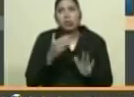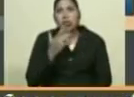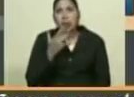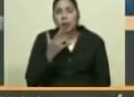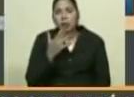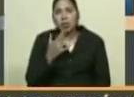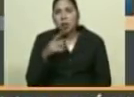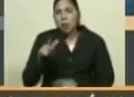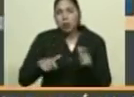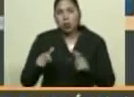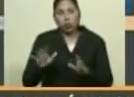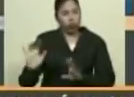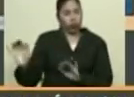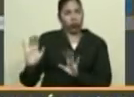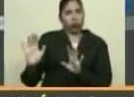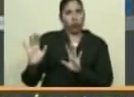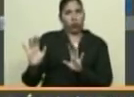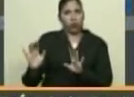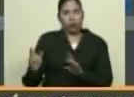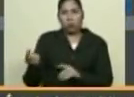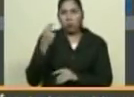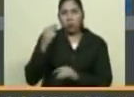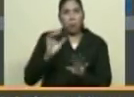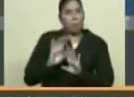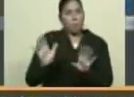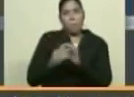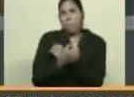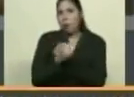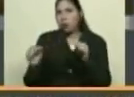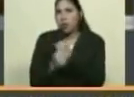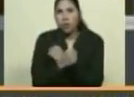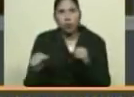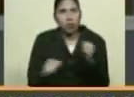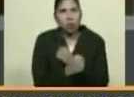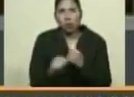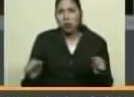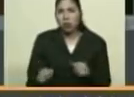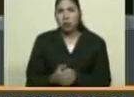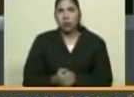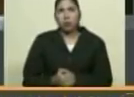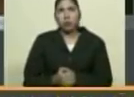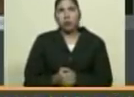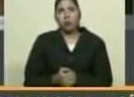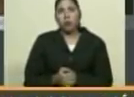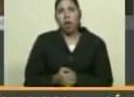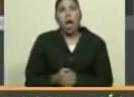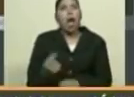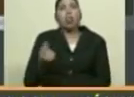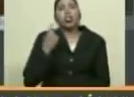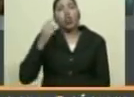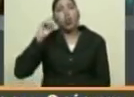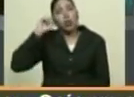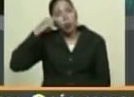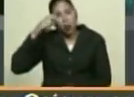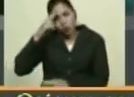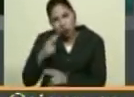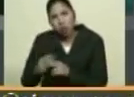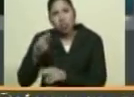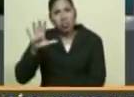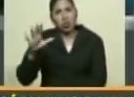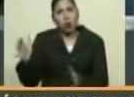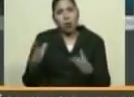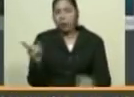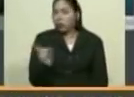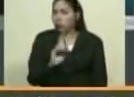y agarraría a la izquierda, me iría para el Orsa. Y aquí estamos nosotros en el Orsa hoy rindiéndole desde